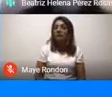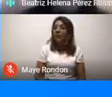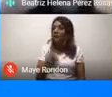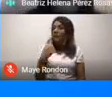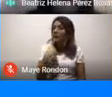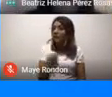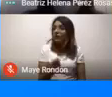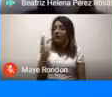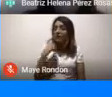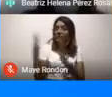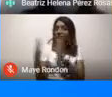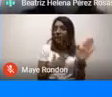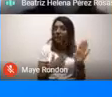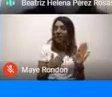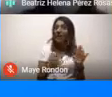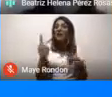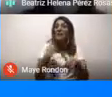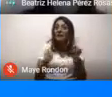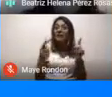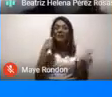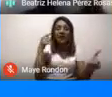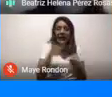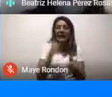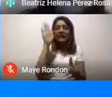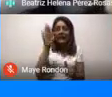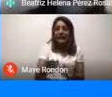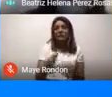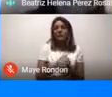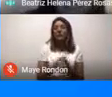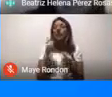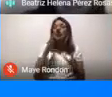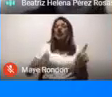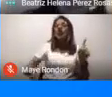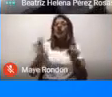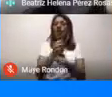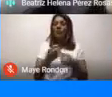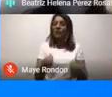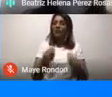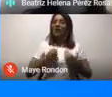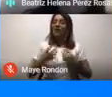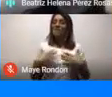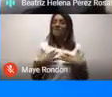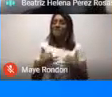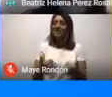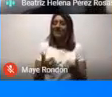la planificación, pero básicamente es para eso, para poder lograr felicidad